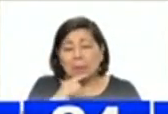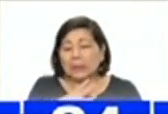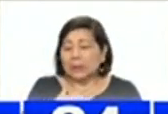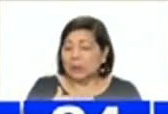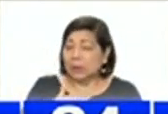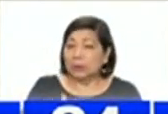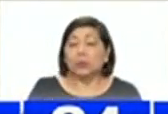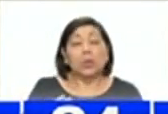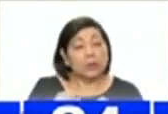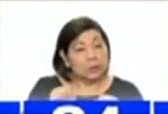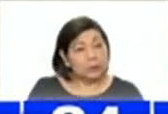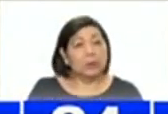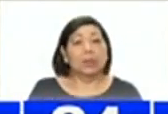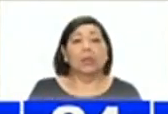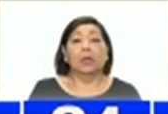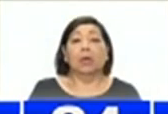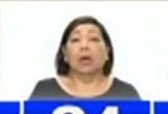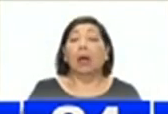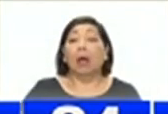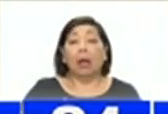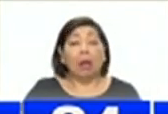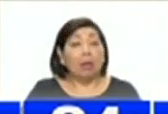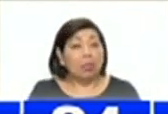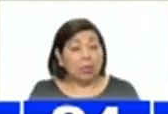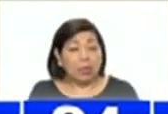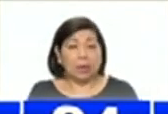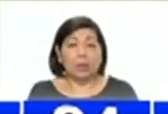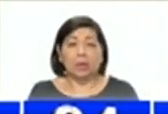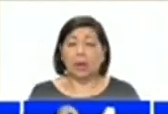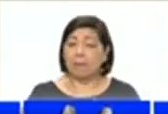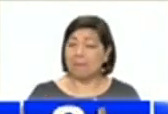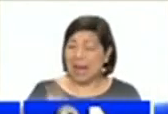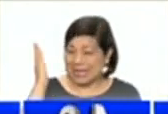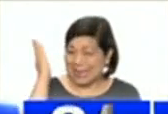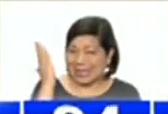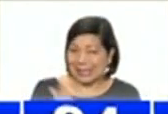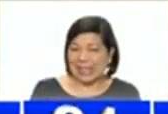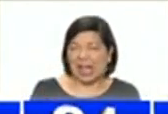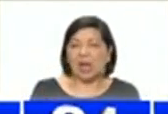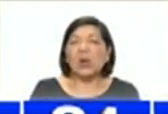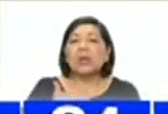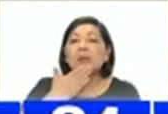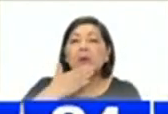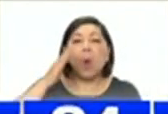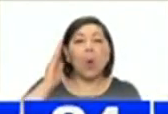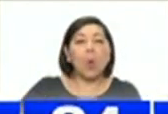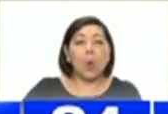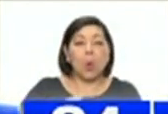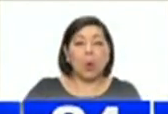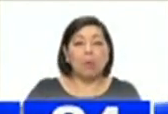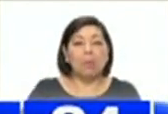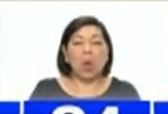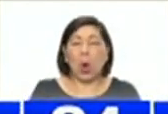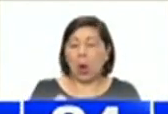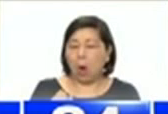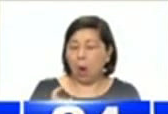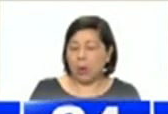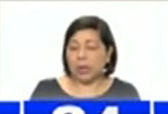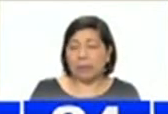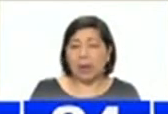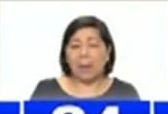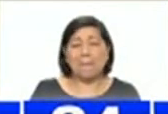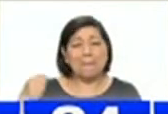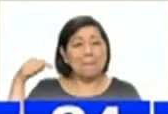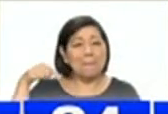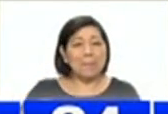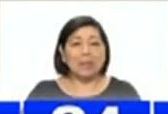exijo a las autoridades su máxima sanción a los responsables de estos horrendos crímenes